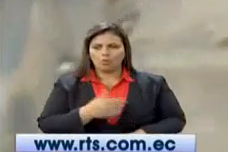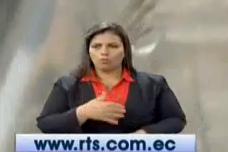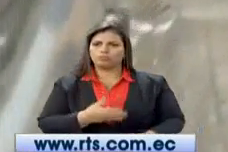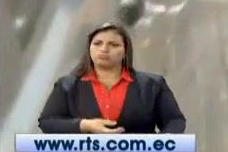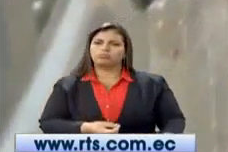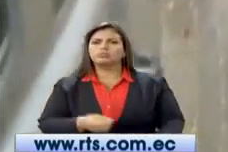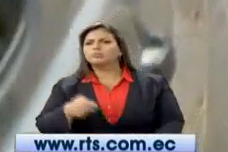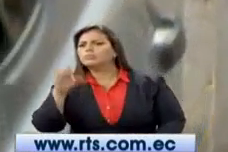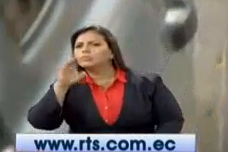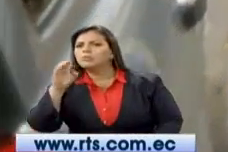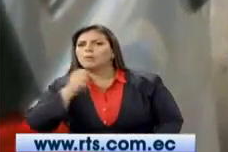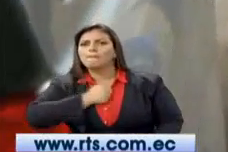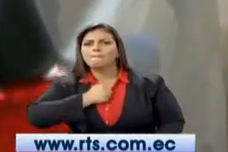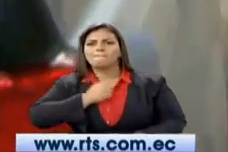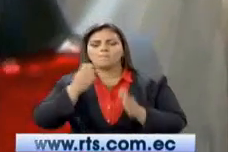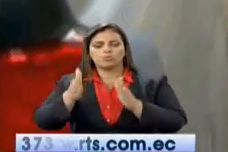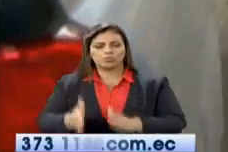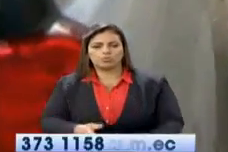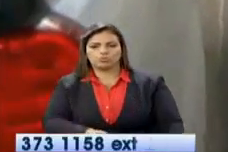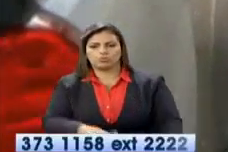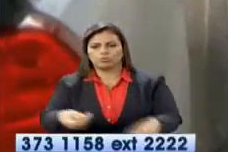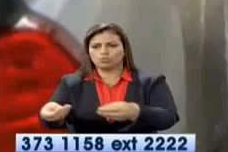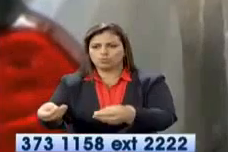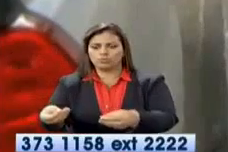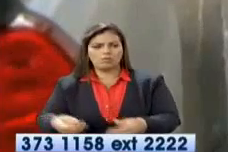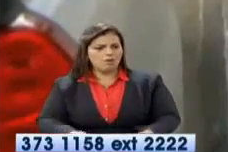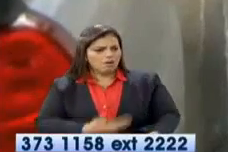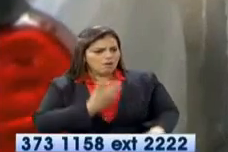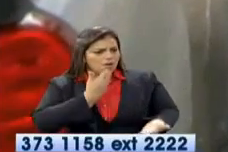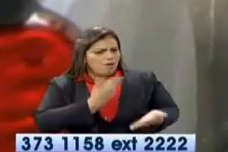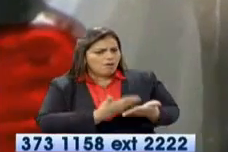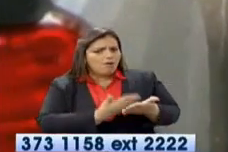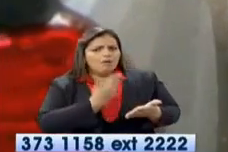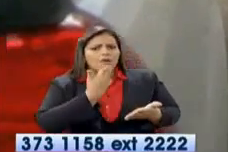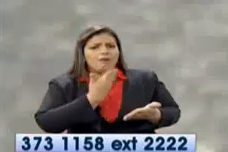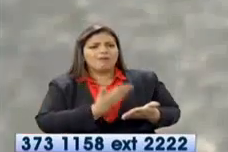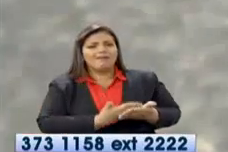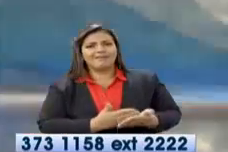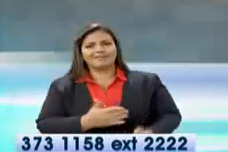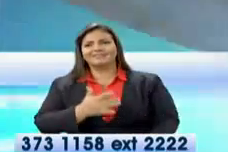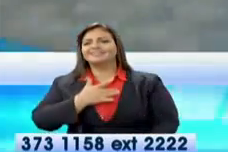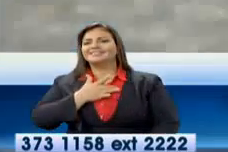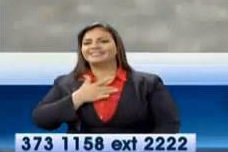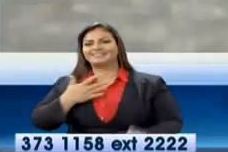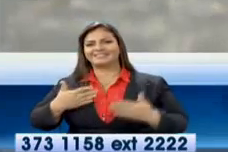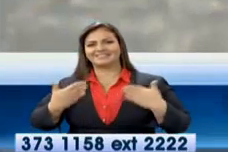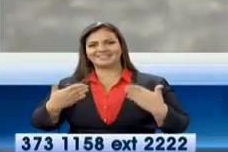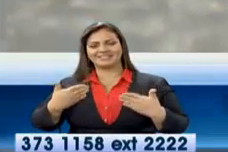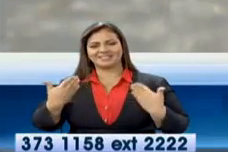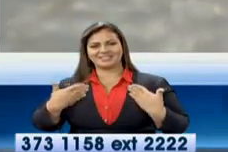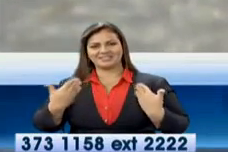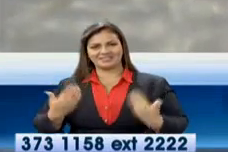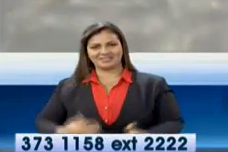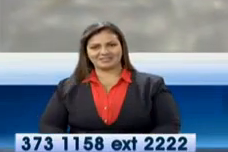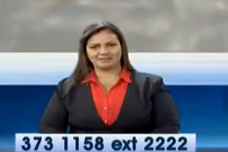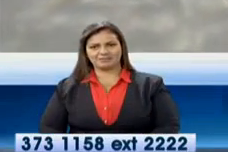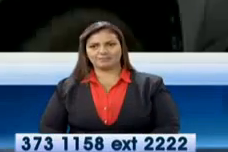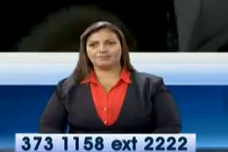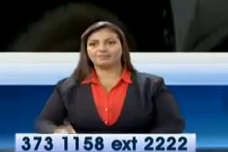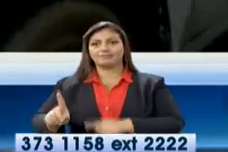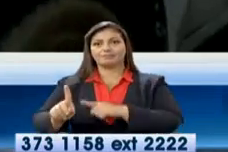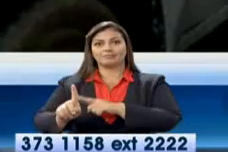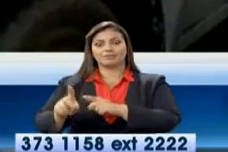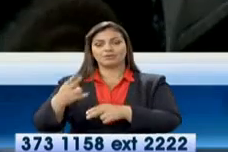honestidad que por estos tiempos casi no se ven. Y es que el uniformado señala que devolvió a su dueño una billetera llena de